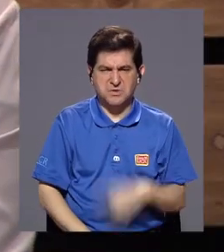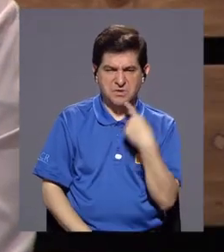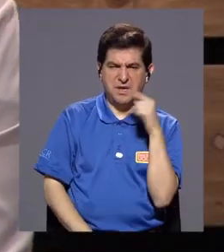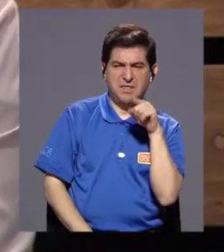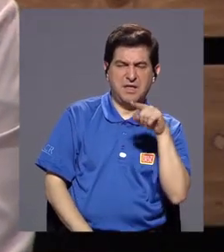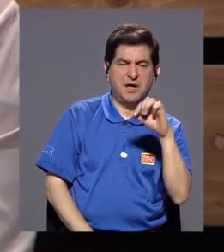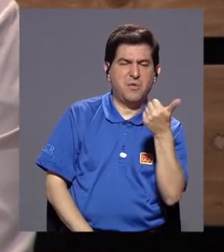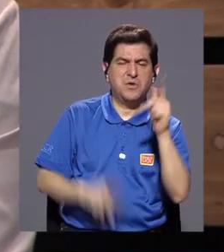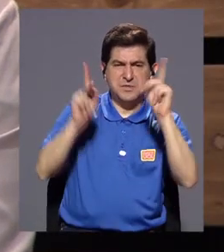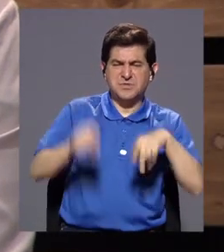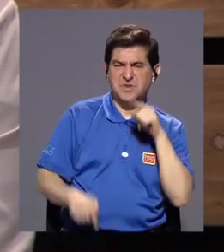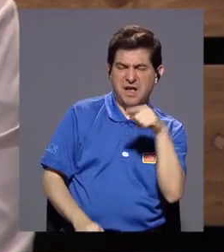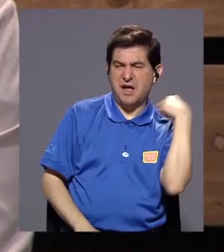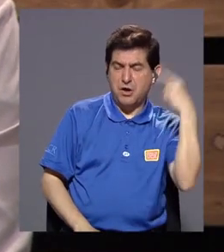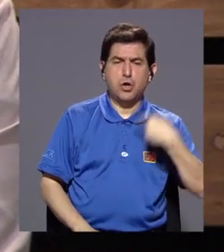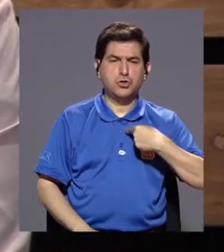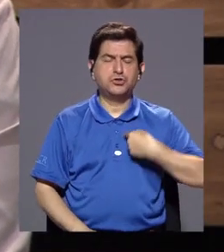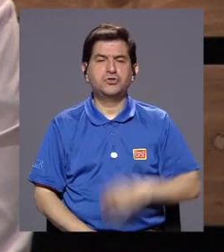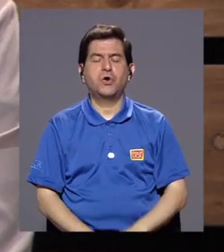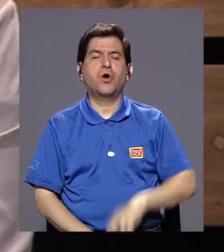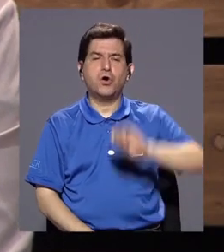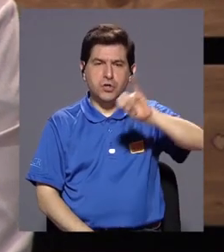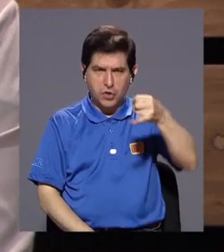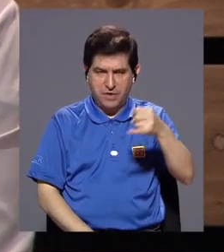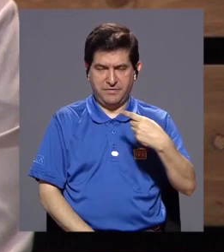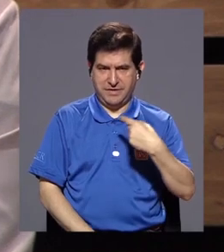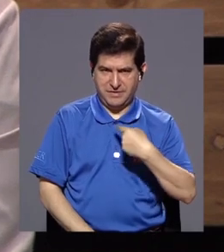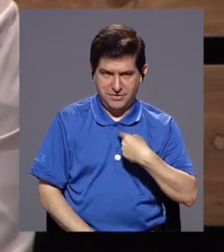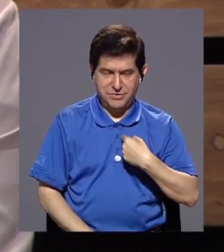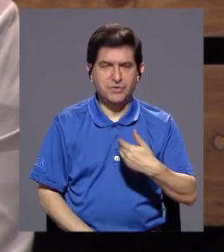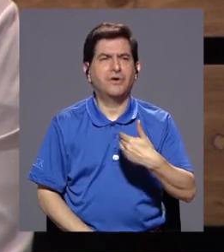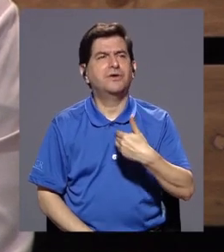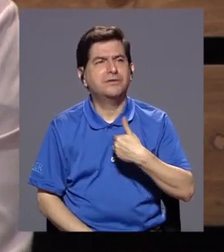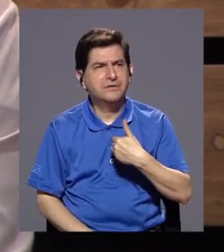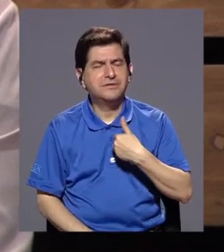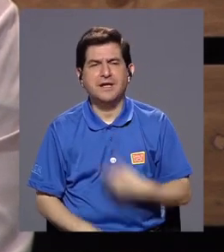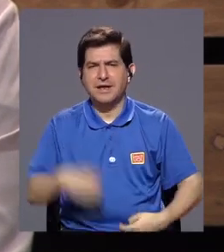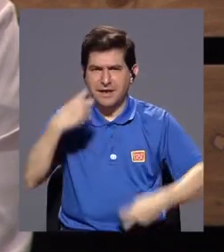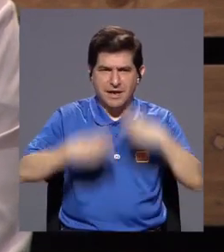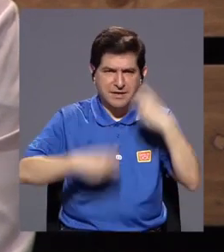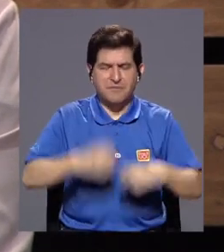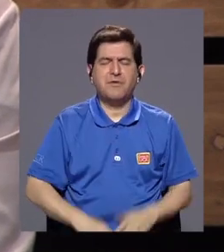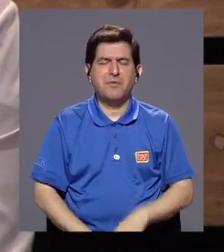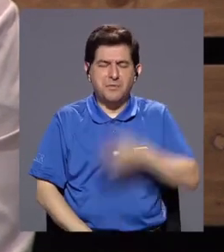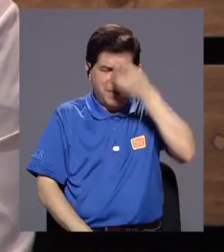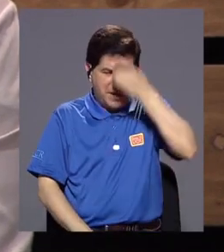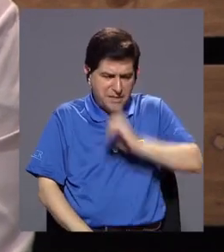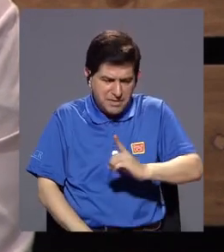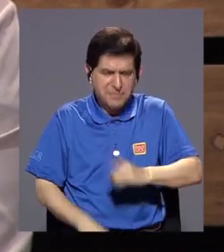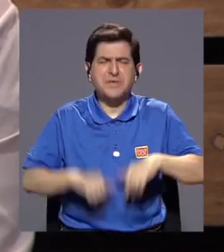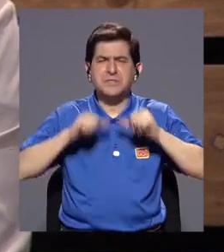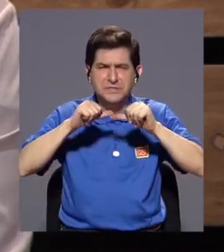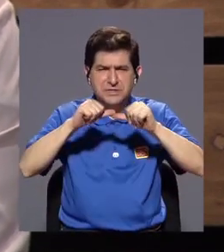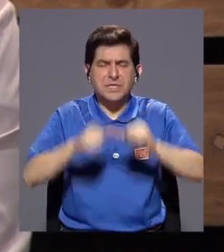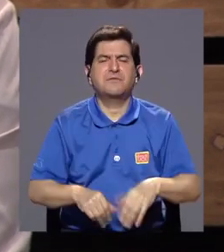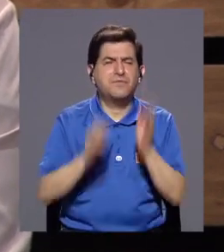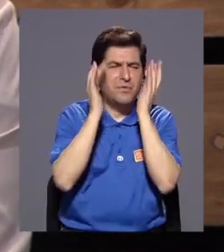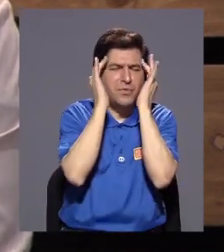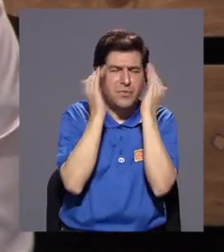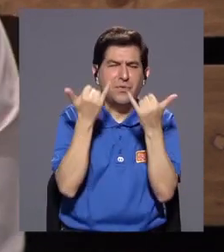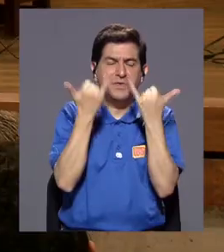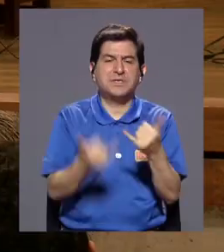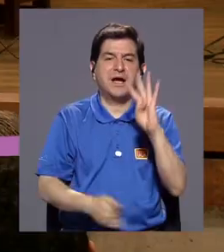soy Yohebet, yo tengo trastorno depresivo persistente y ansiedad desde hace más de